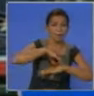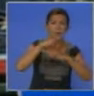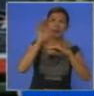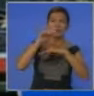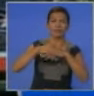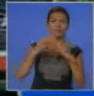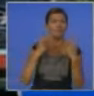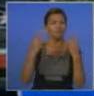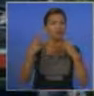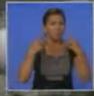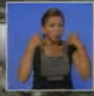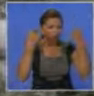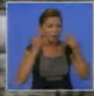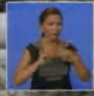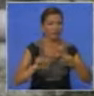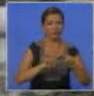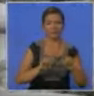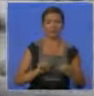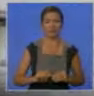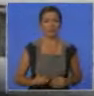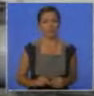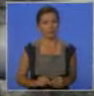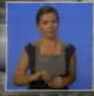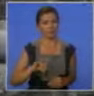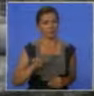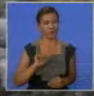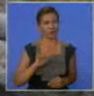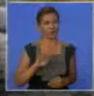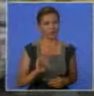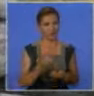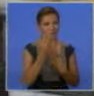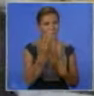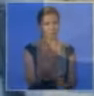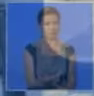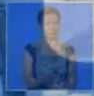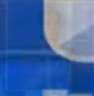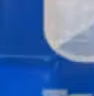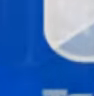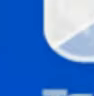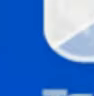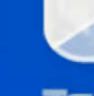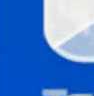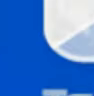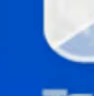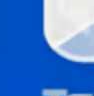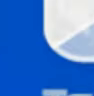y los duendes de las palabras. Jairo Jacome Ortega, 24 horas.